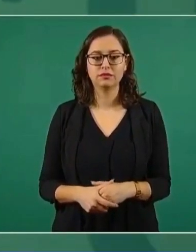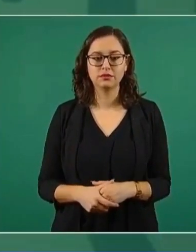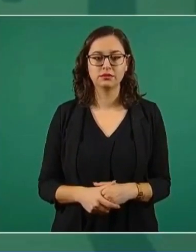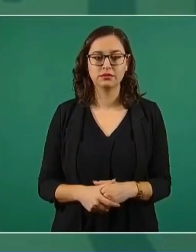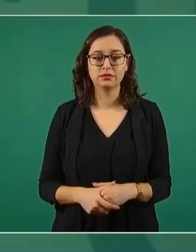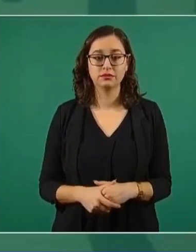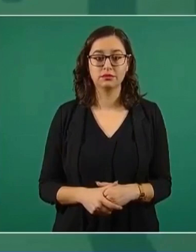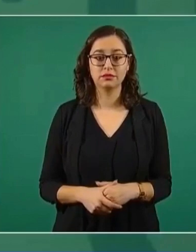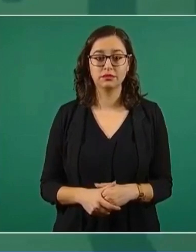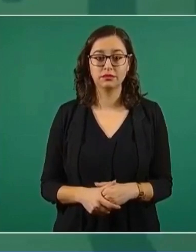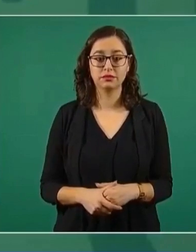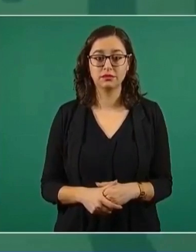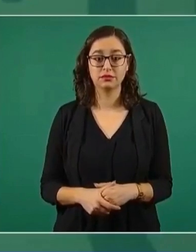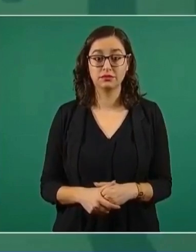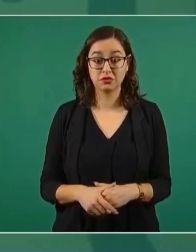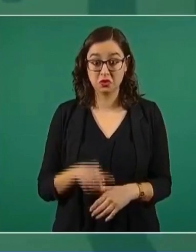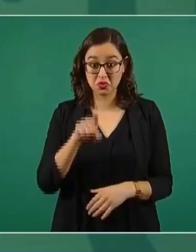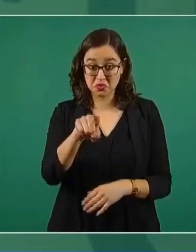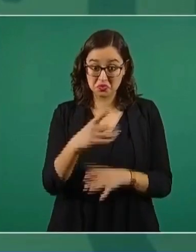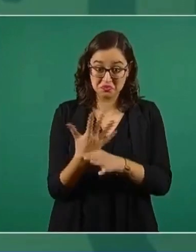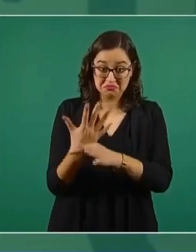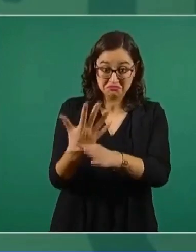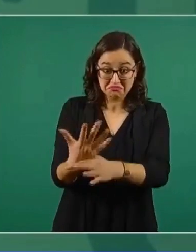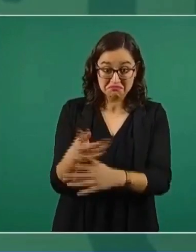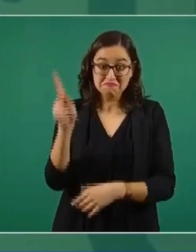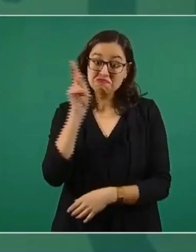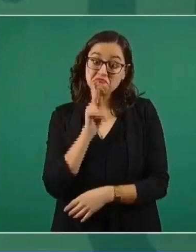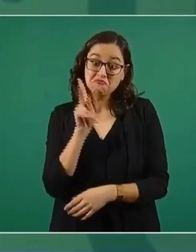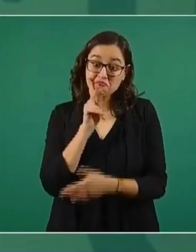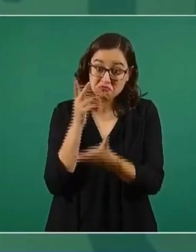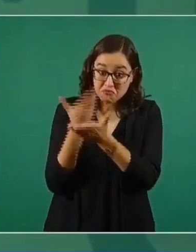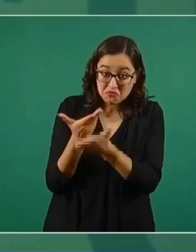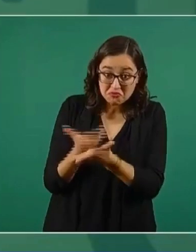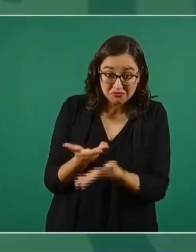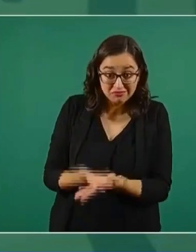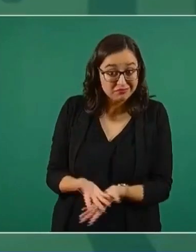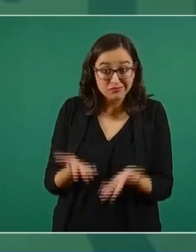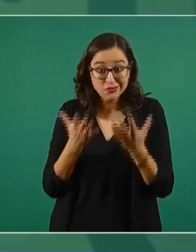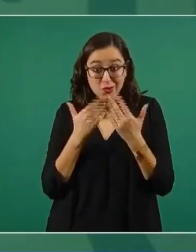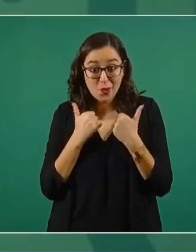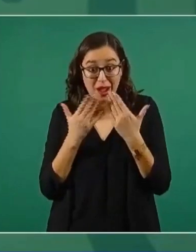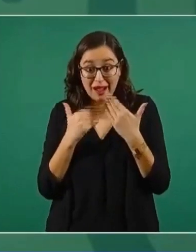hechos que demuestren lo que tú estás planteando en el caso del ISSSTE.